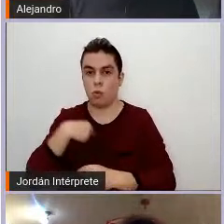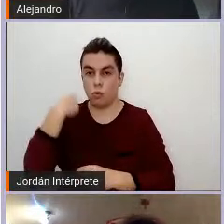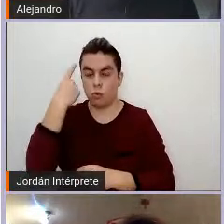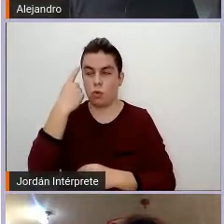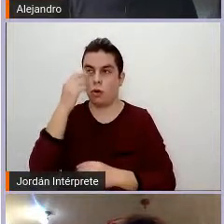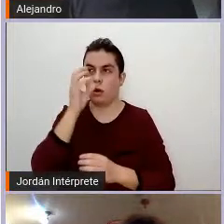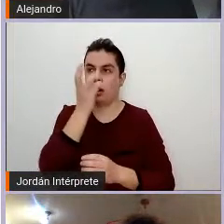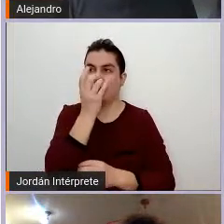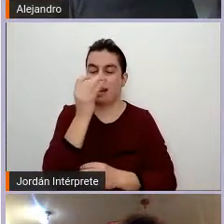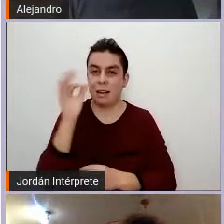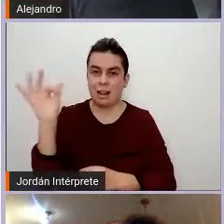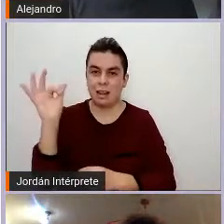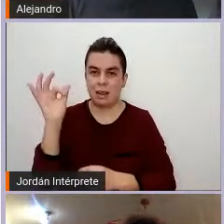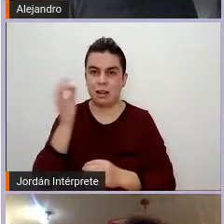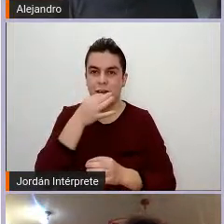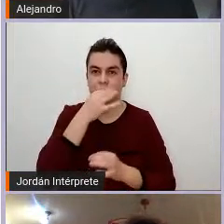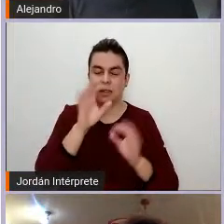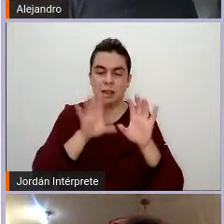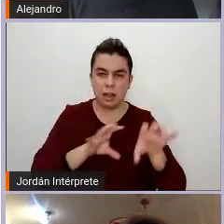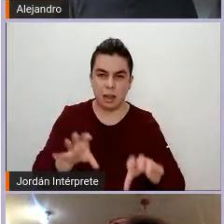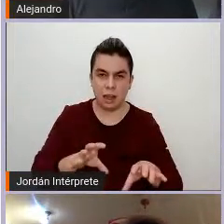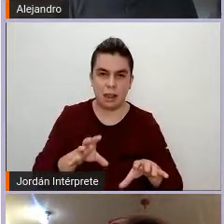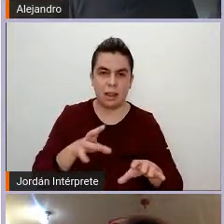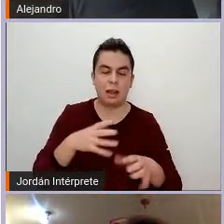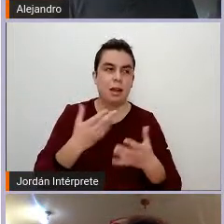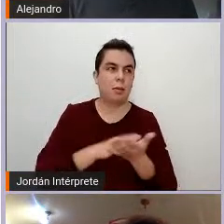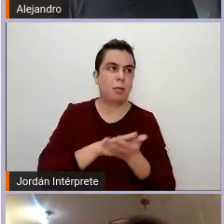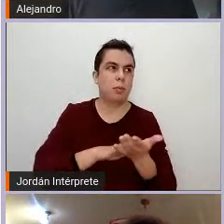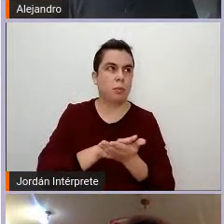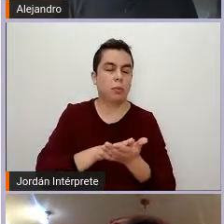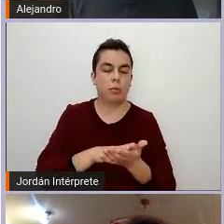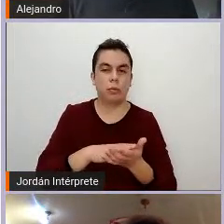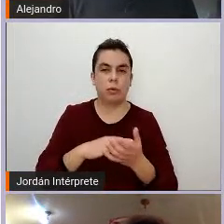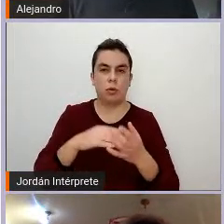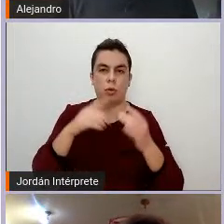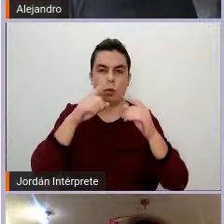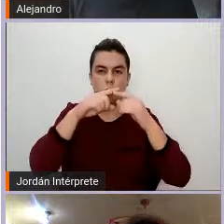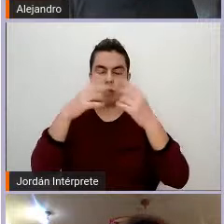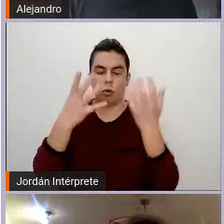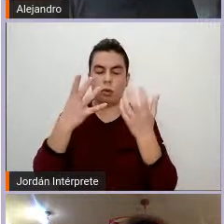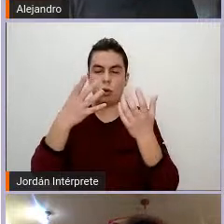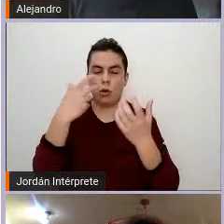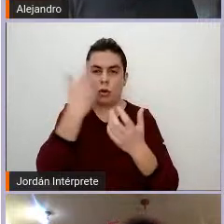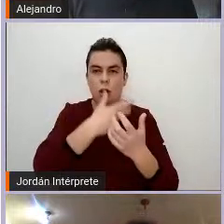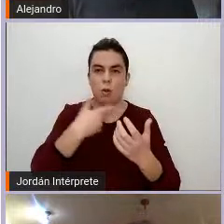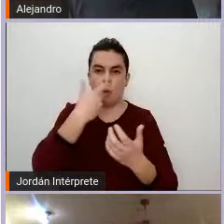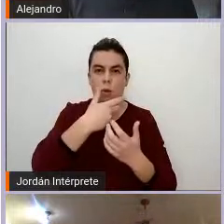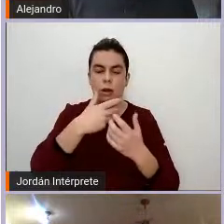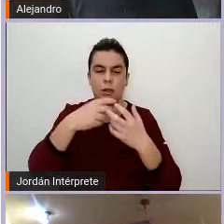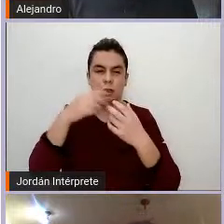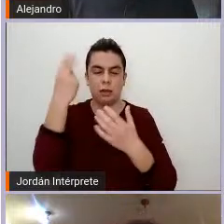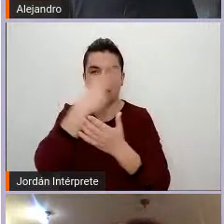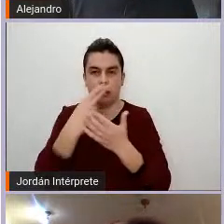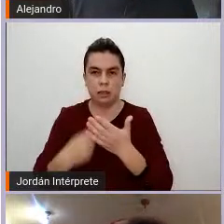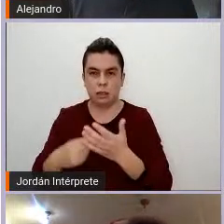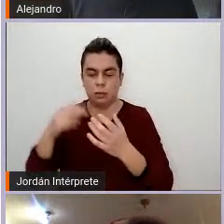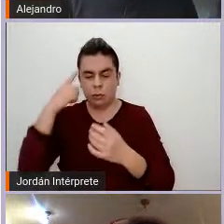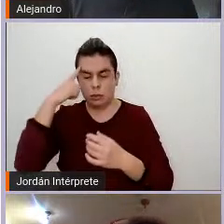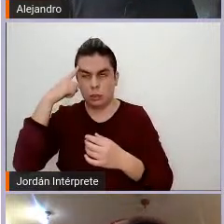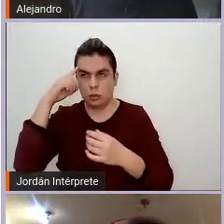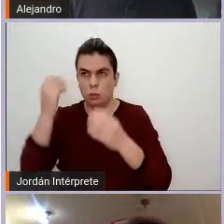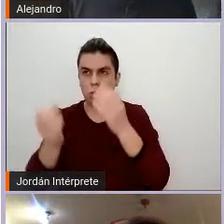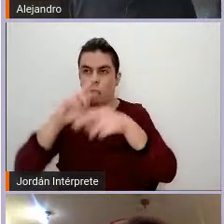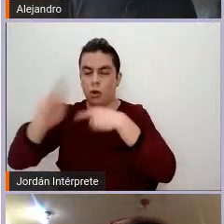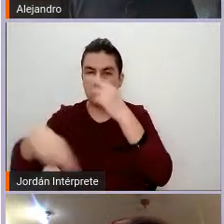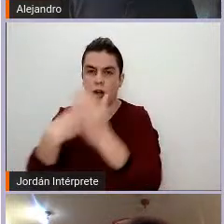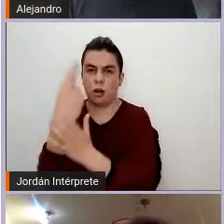ella consideró cada lenguaje artístico literalmente como un sistema que le permitía traducir o renovar elementos poéticos,